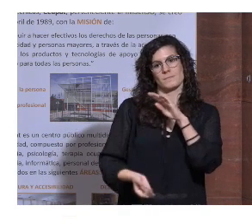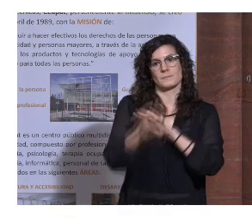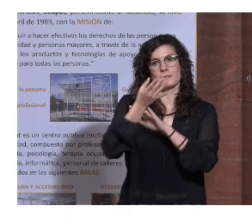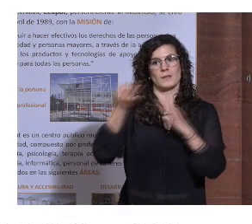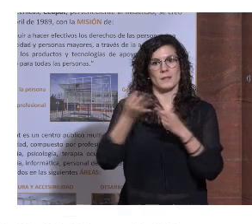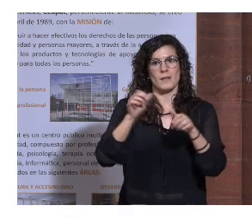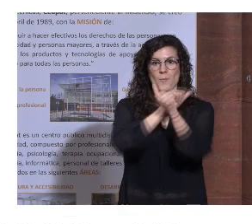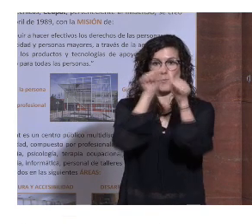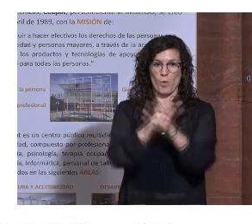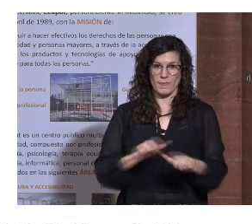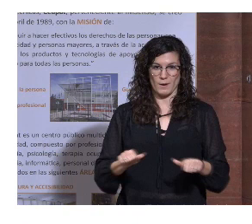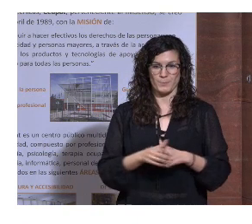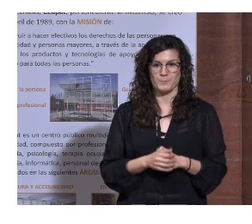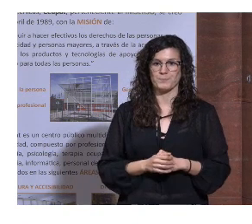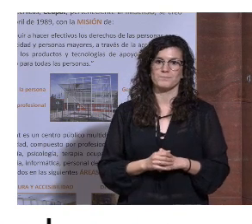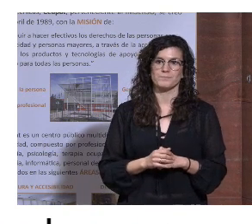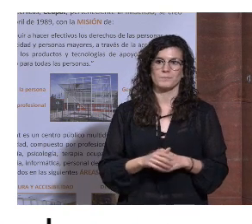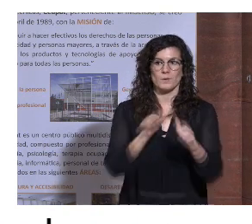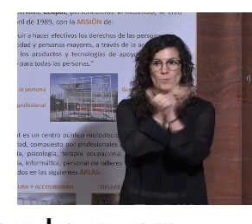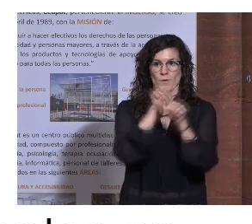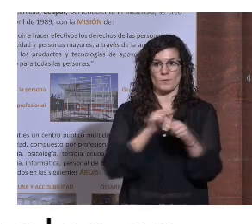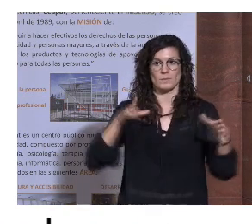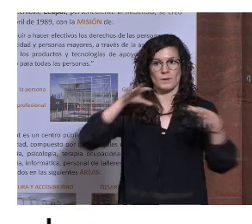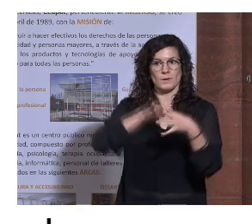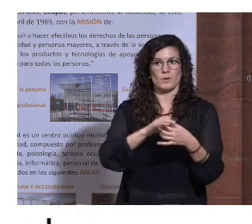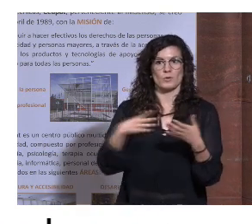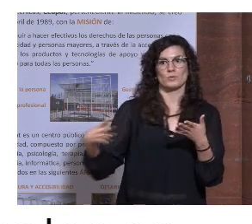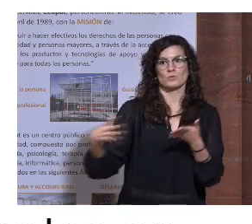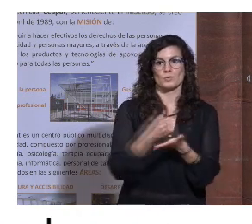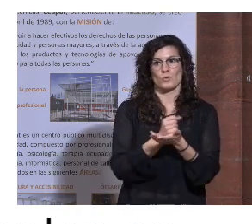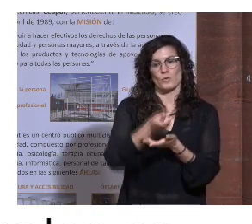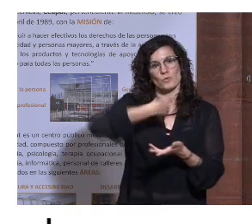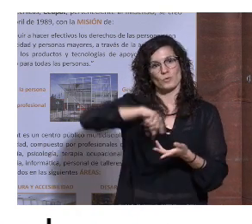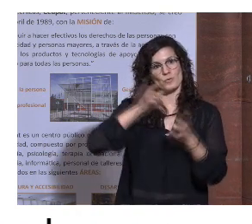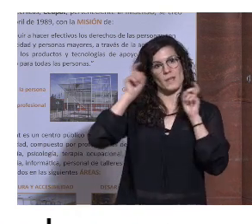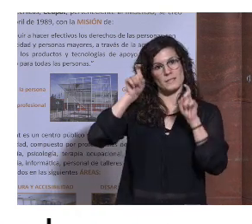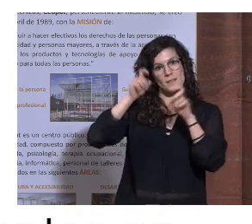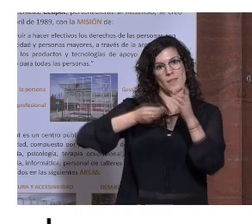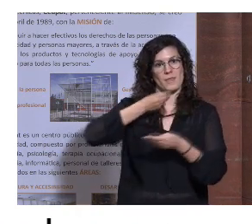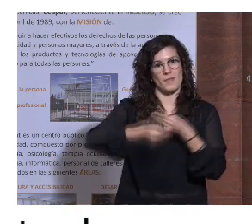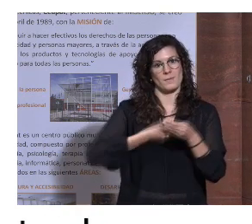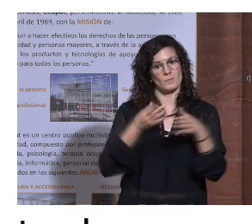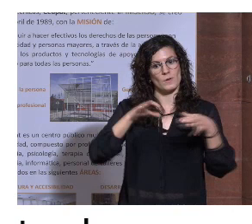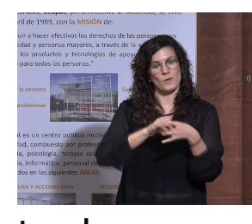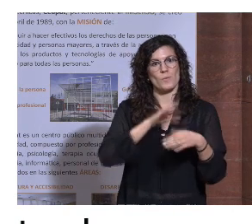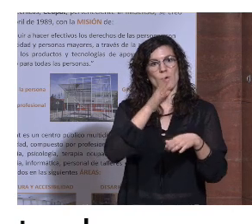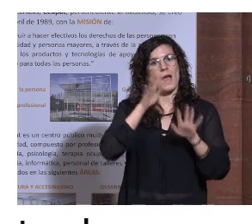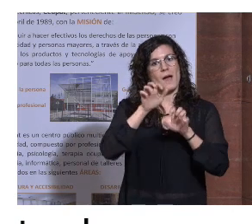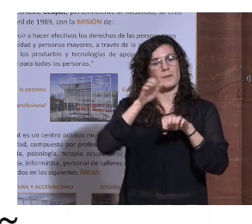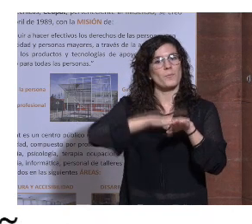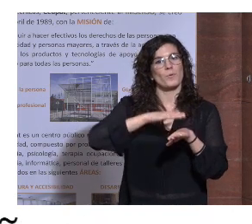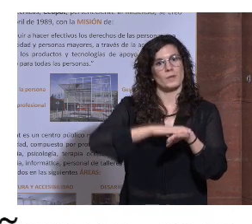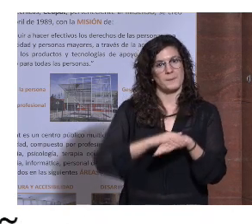el modelo relacionado con todo aquello que hacemos en la enseñanza que tiene que ver con el por qué se aprende, lo que motiva a